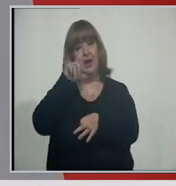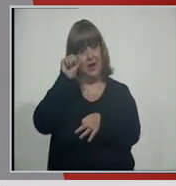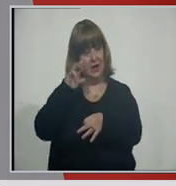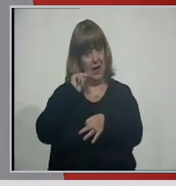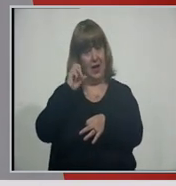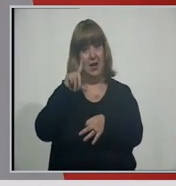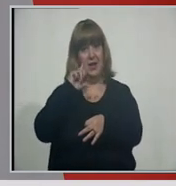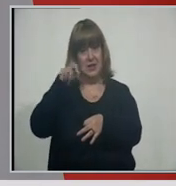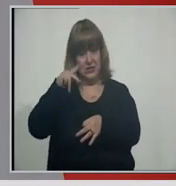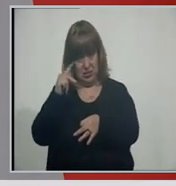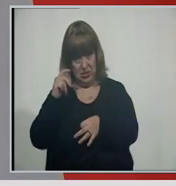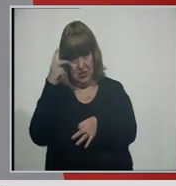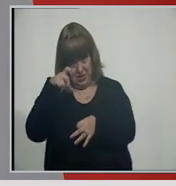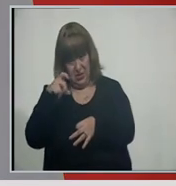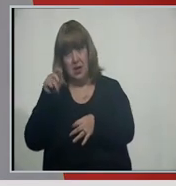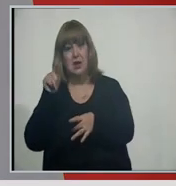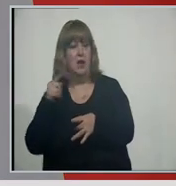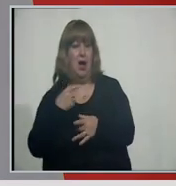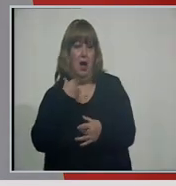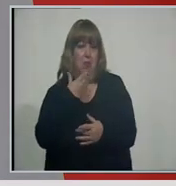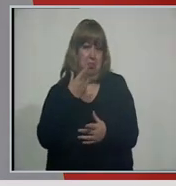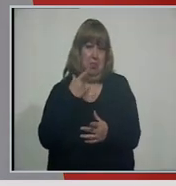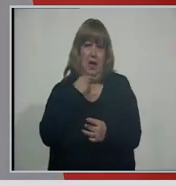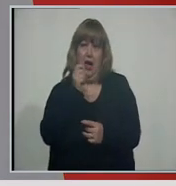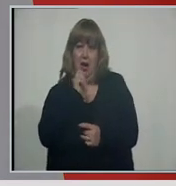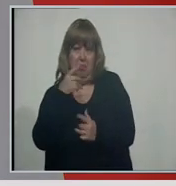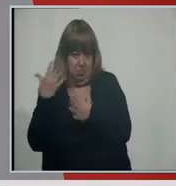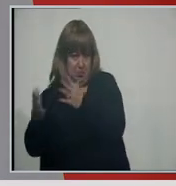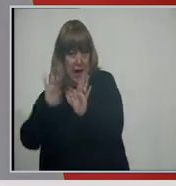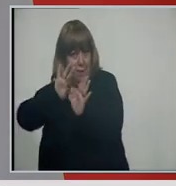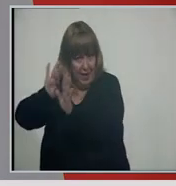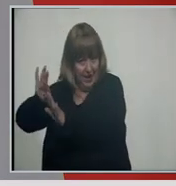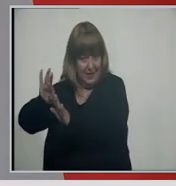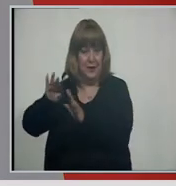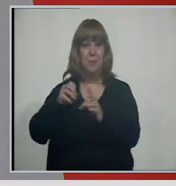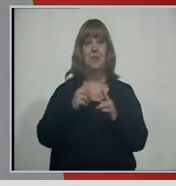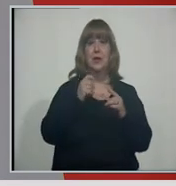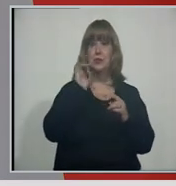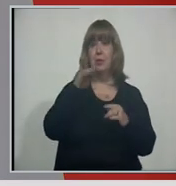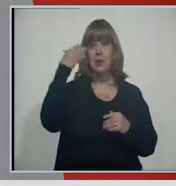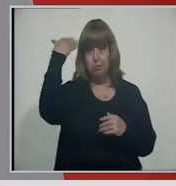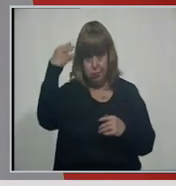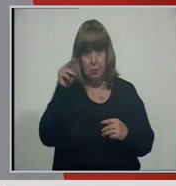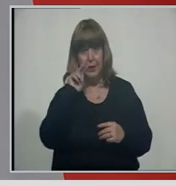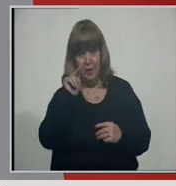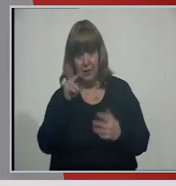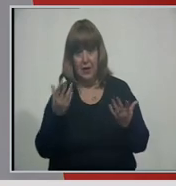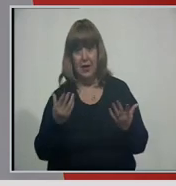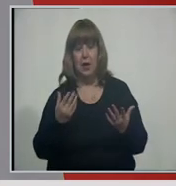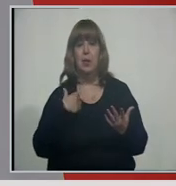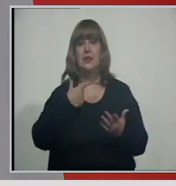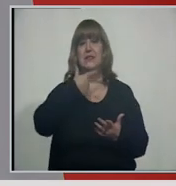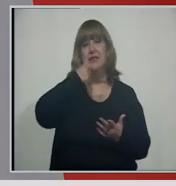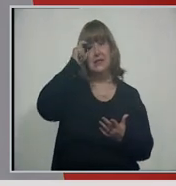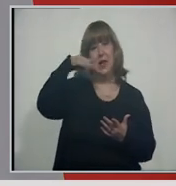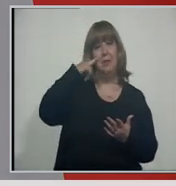audiciones para no hace falta tomar las audiciones para tomar el seminario además pueden ir a verlo y tampoco sé pero si hay que tomar el seminario